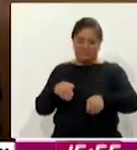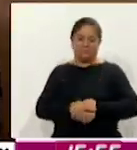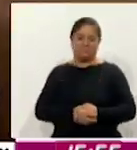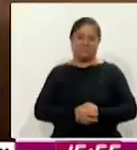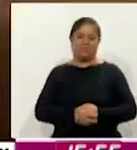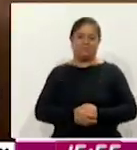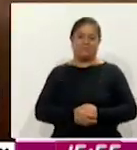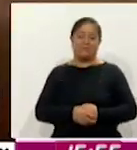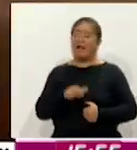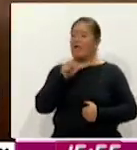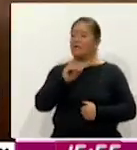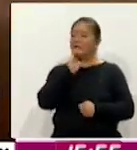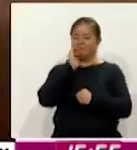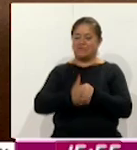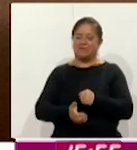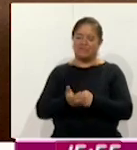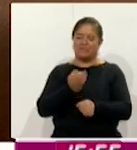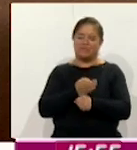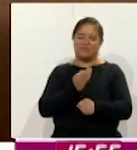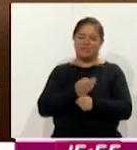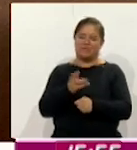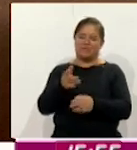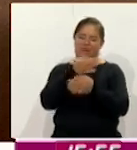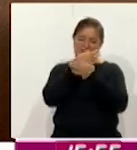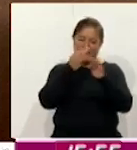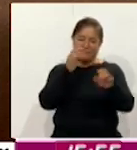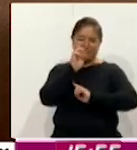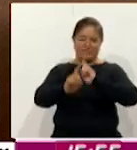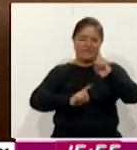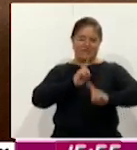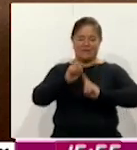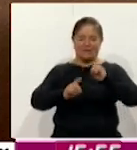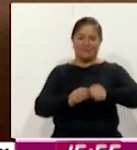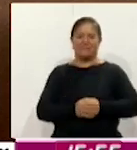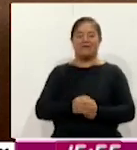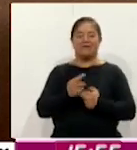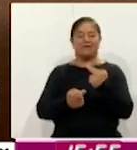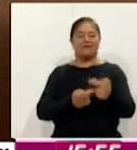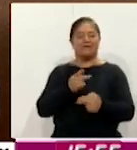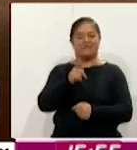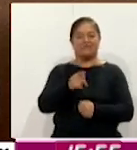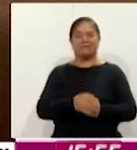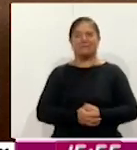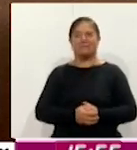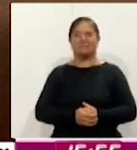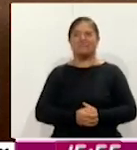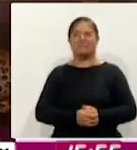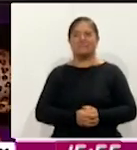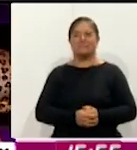Nelly, con esta información culminamos este segmento deportivo de Tiempo Extra. Regreso contigo.